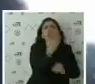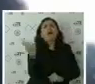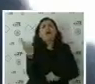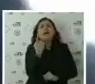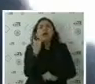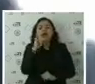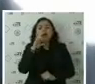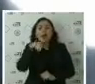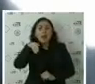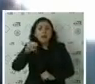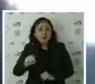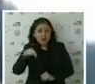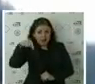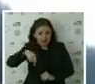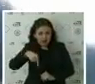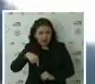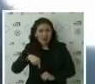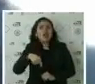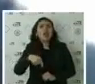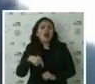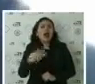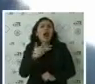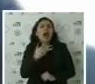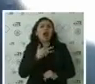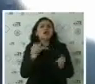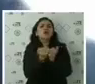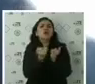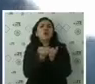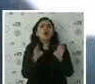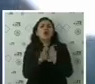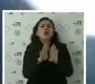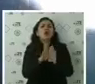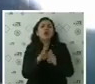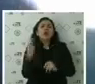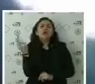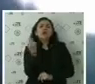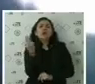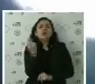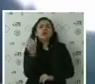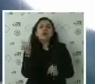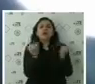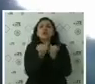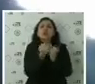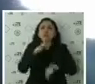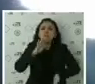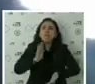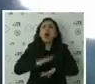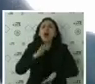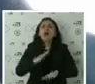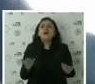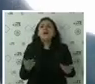el IEMS. En el IEMS pues sí, requerimos de